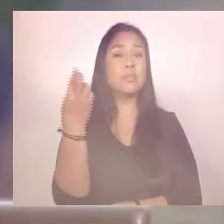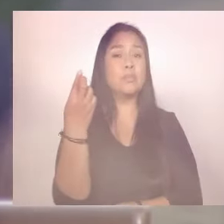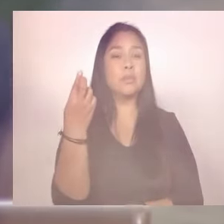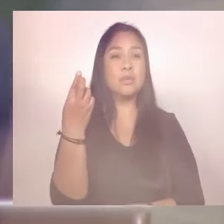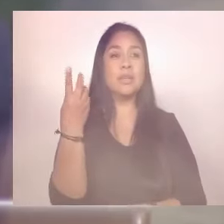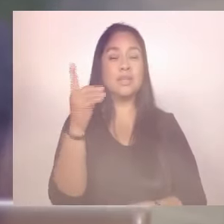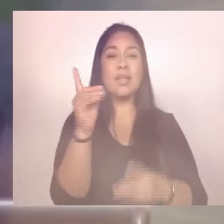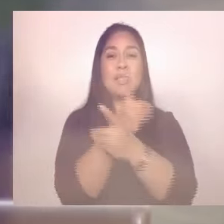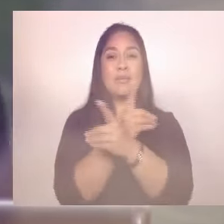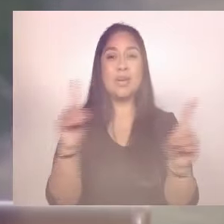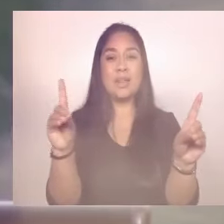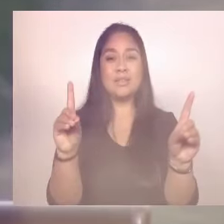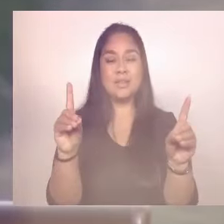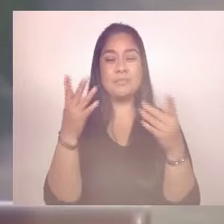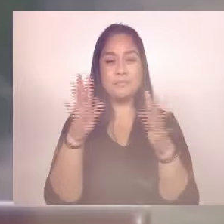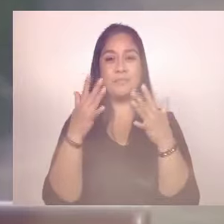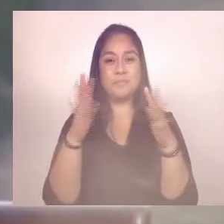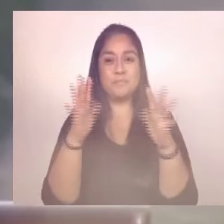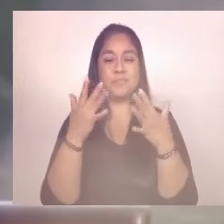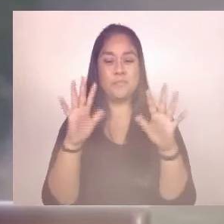principios de la democracia